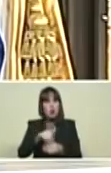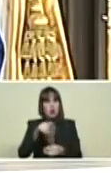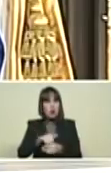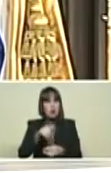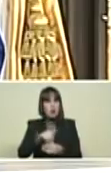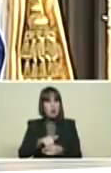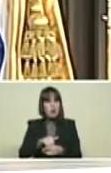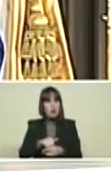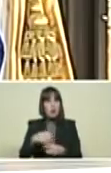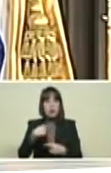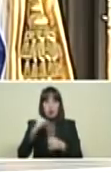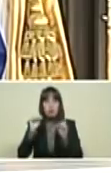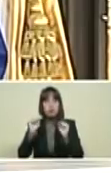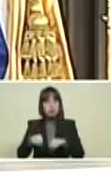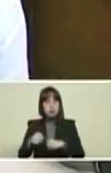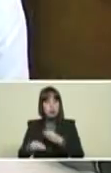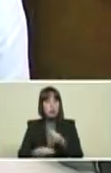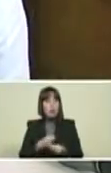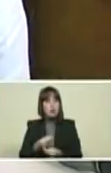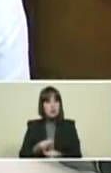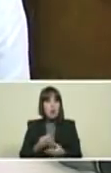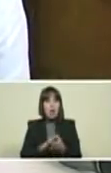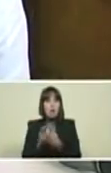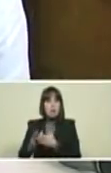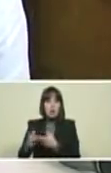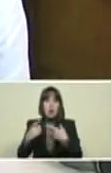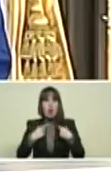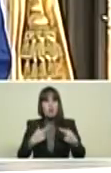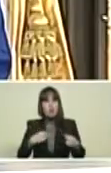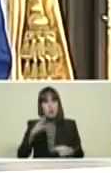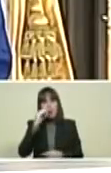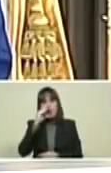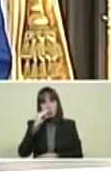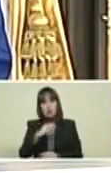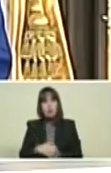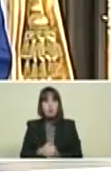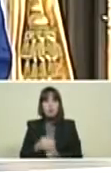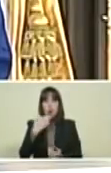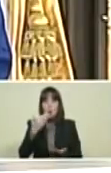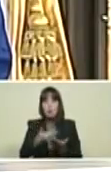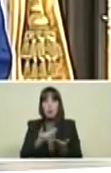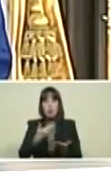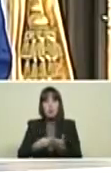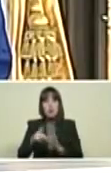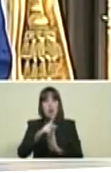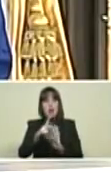Profesor Aristóbulo, compañero Héctor, propuse plan de la patria